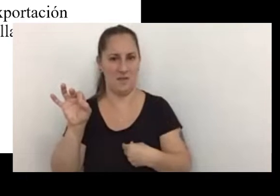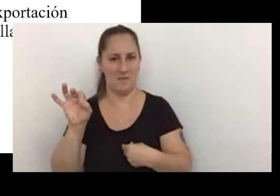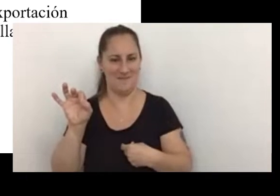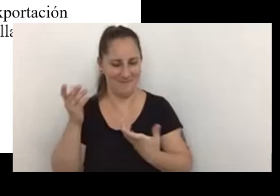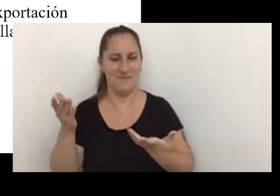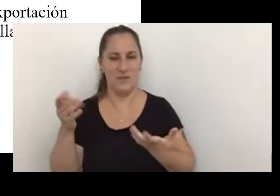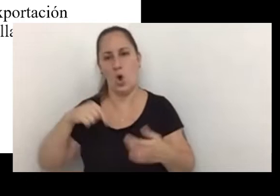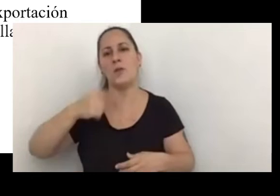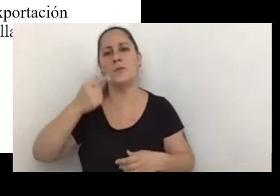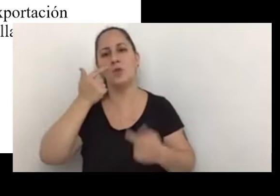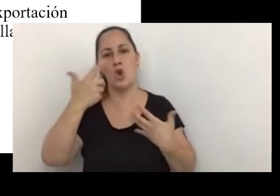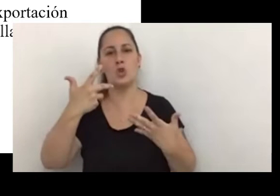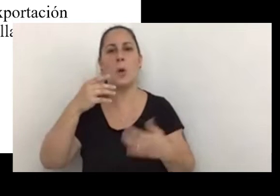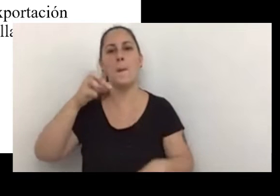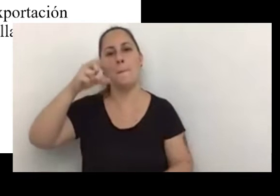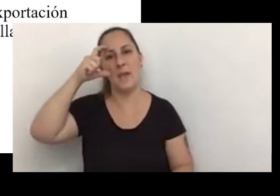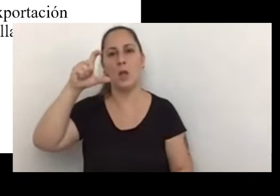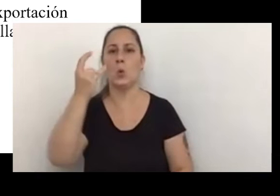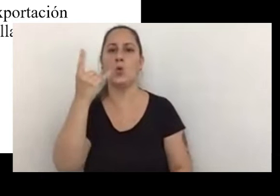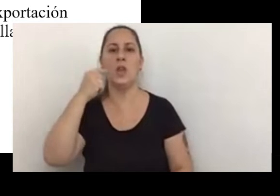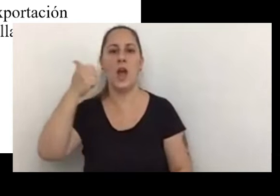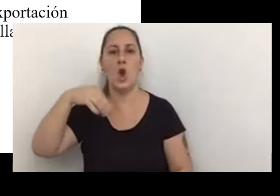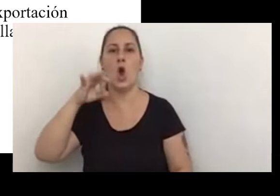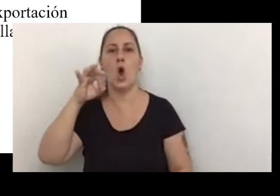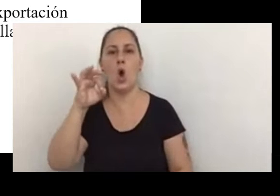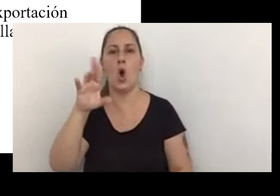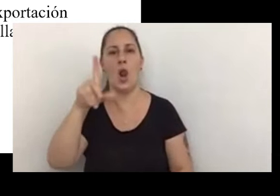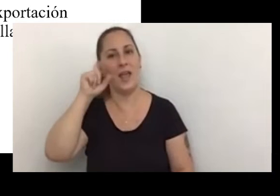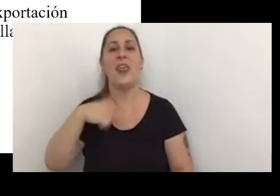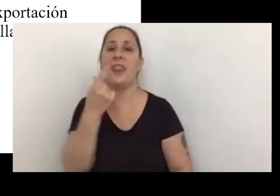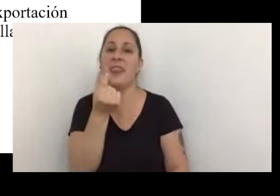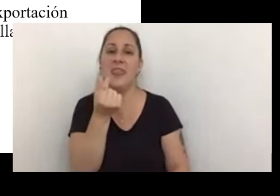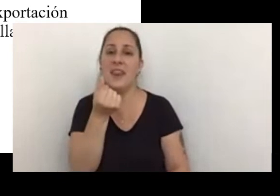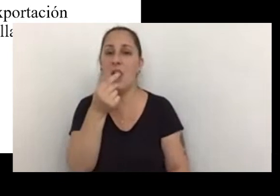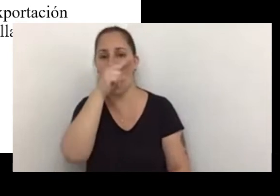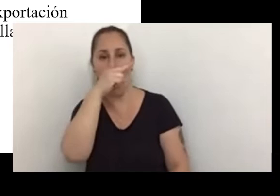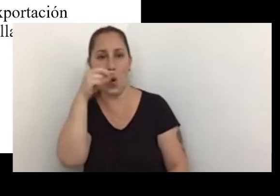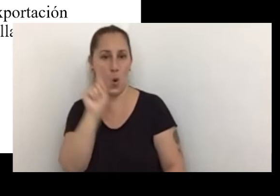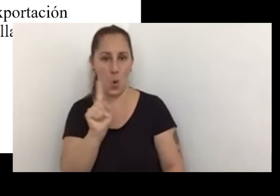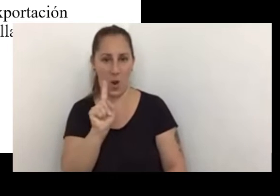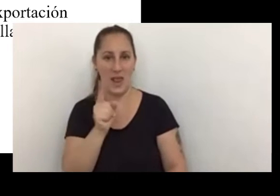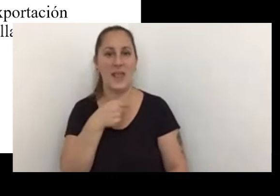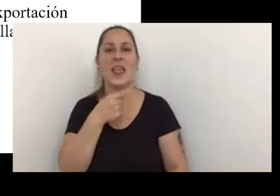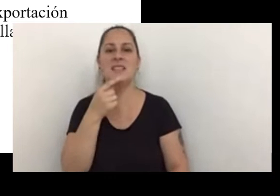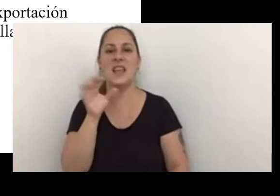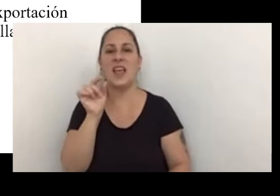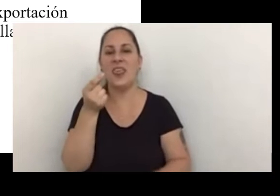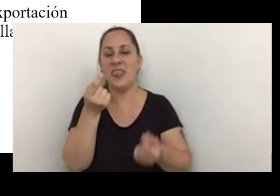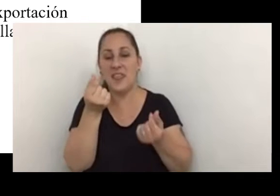como pecunia non olet, el dinero no huele, para decir que el dinero no está contaminado por sus